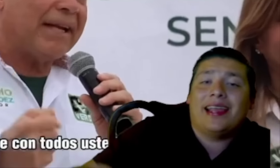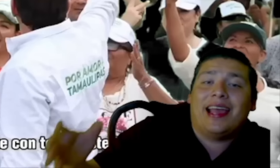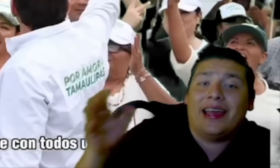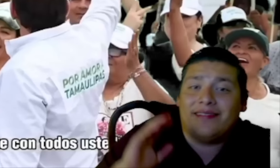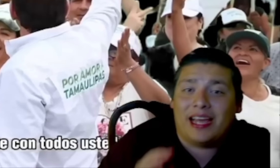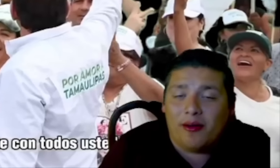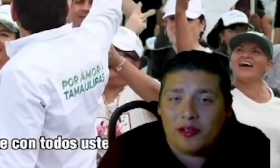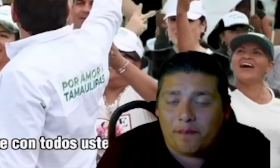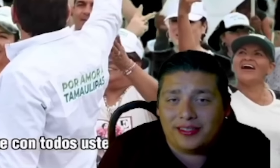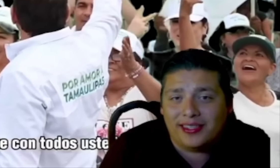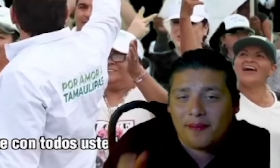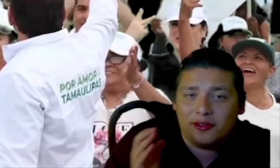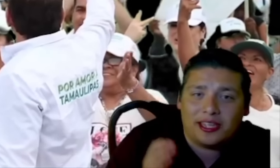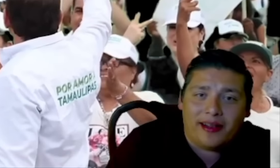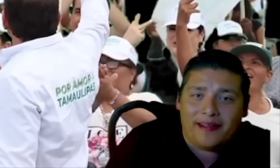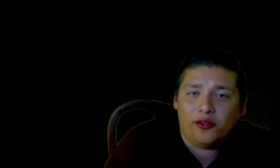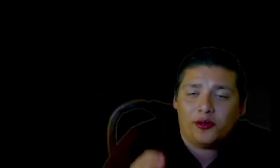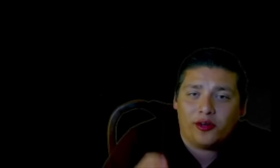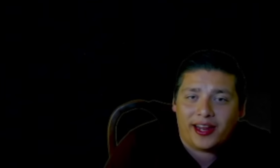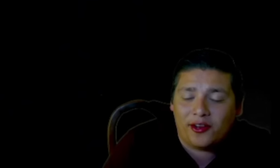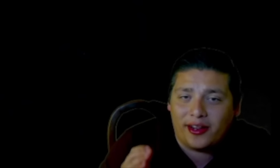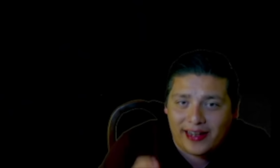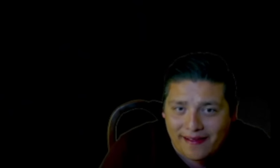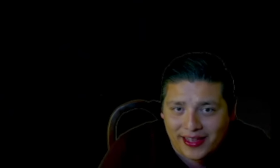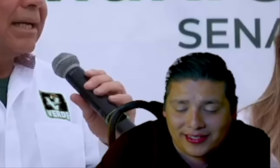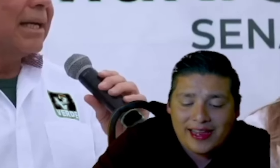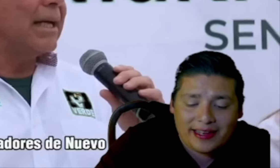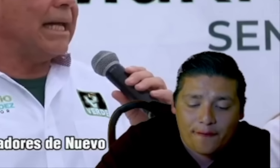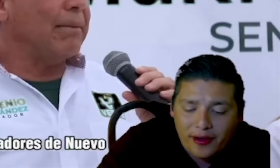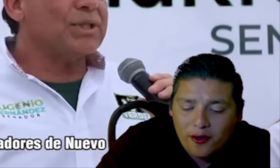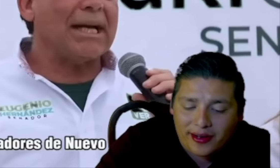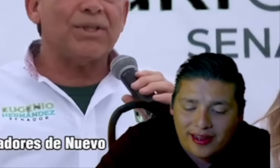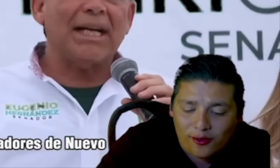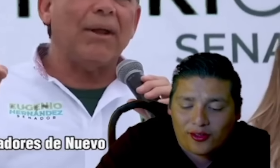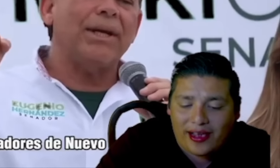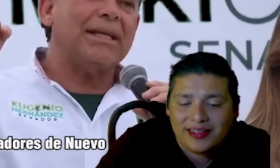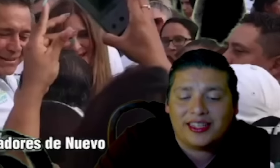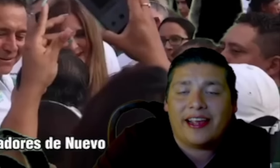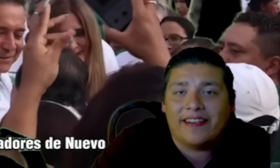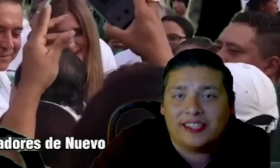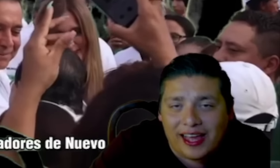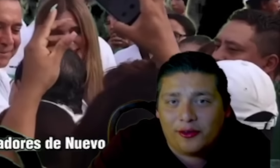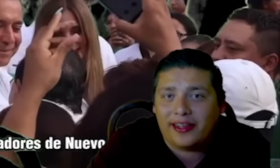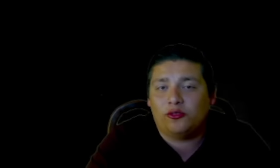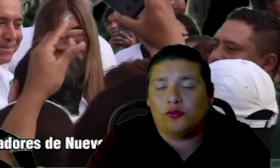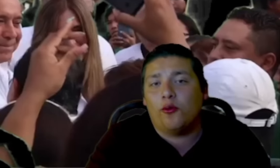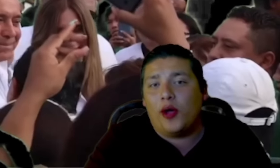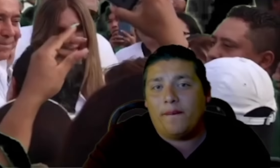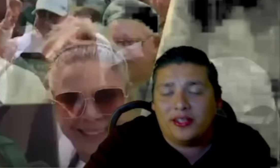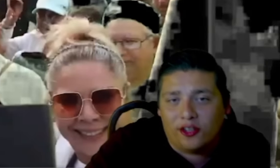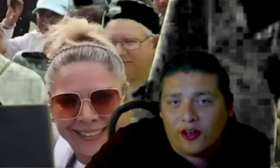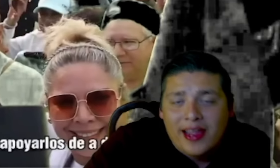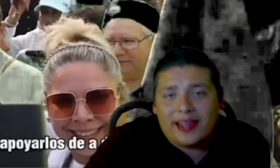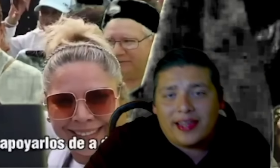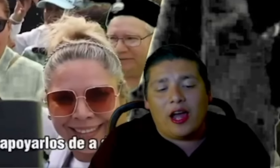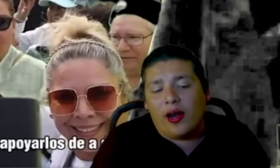República allá en Tamaulipas. Estamos hablando de Eugenio Hernández, quien fue gobernador de ese estado y que estuvo